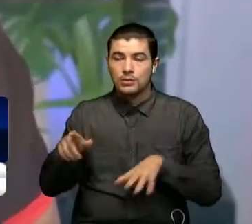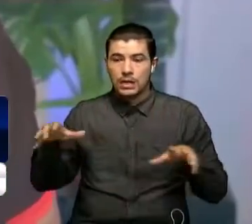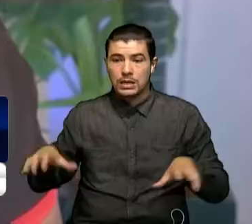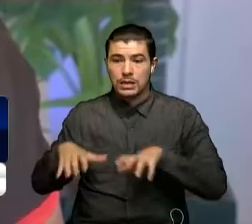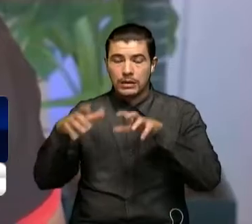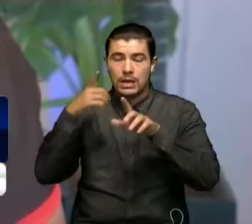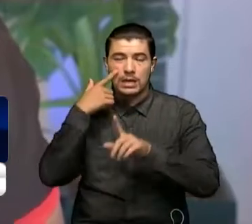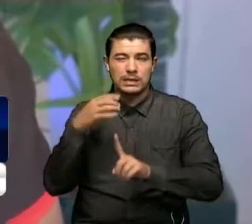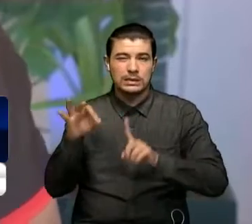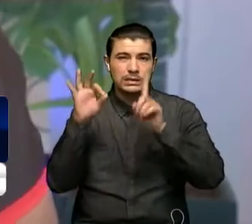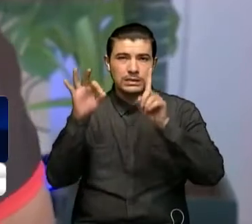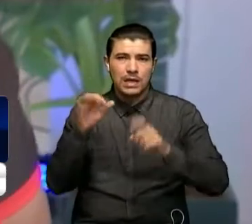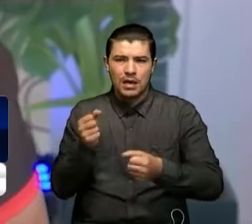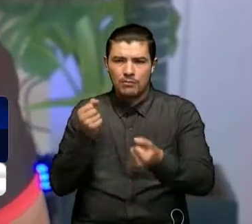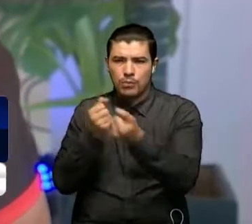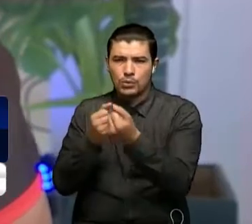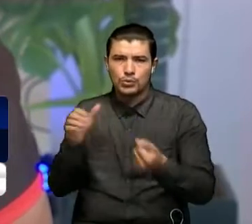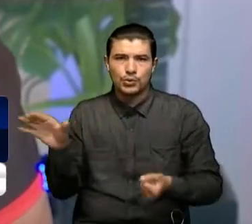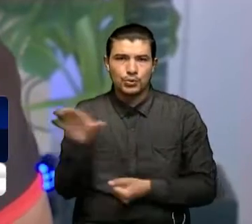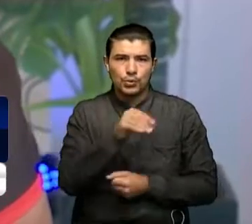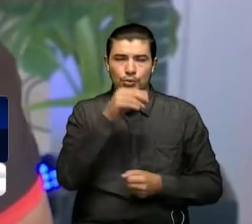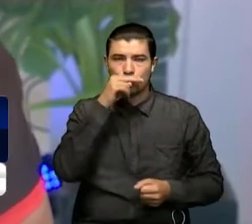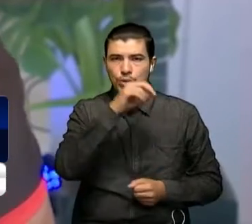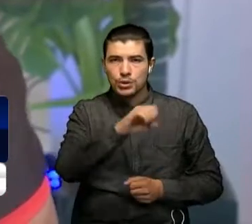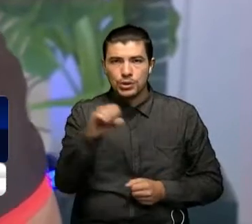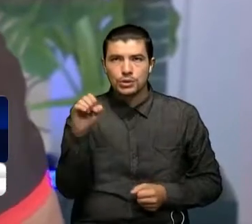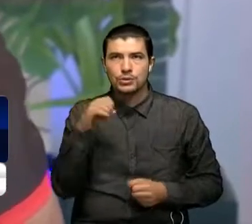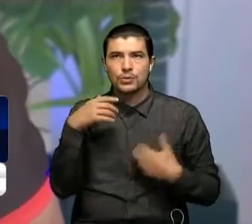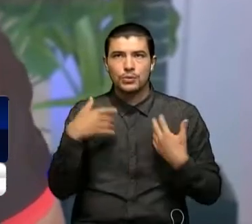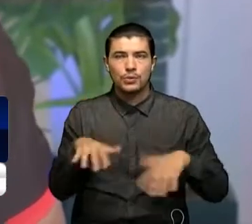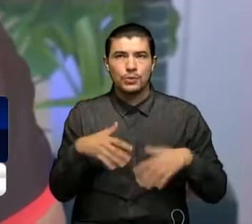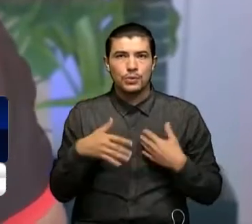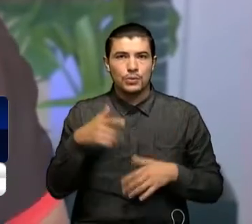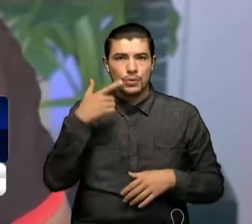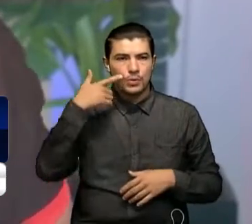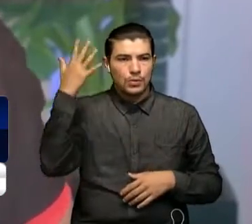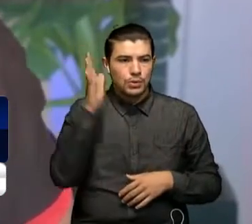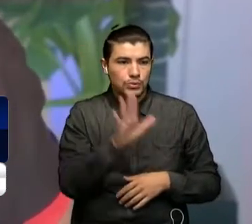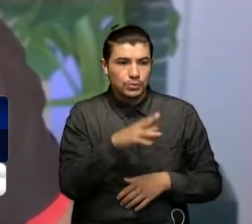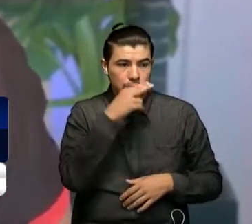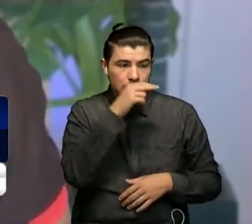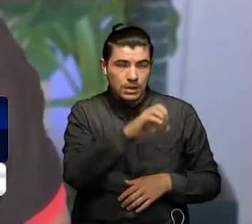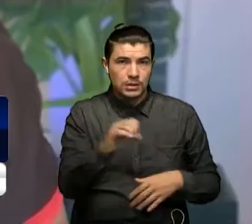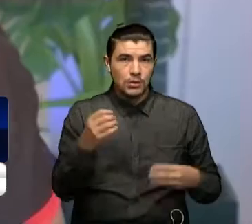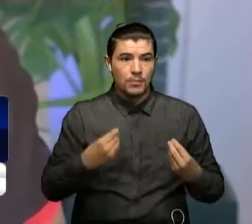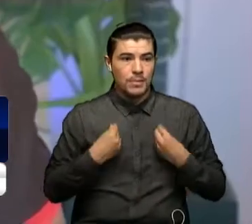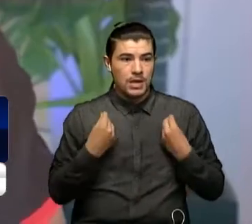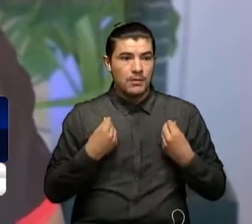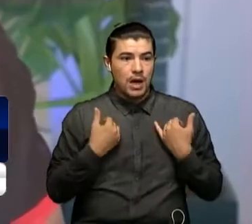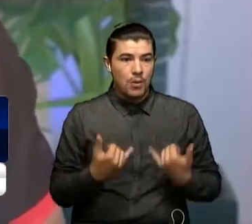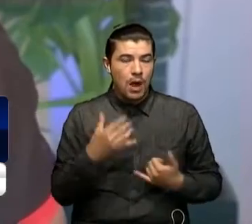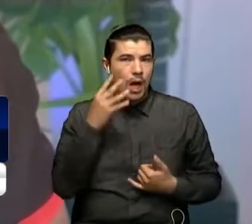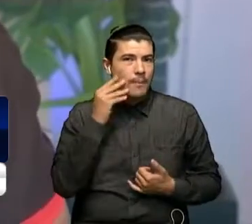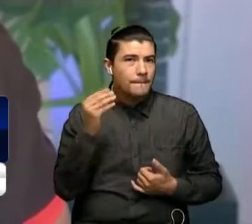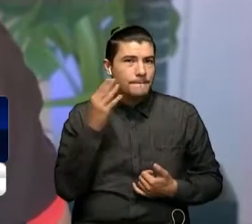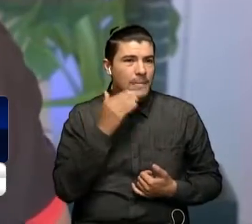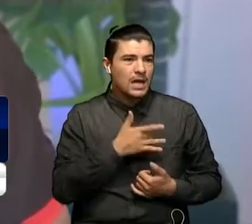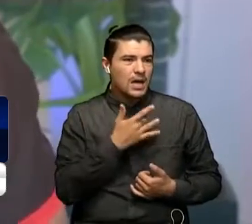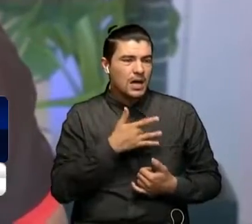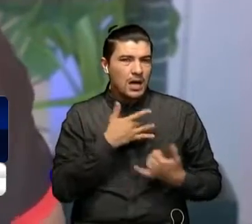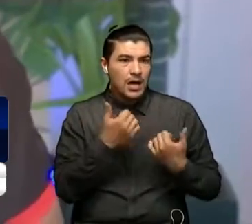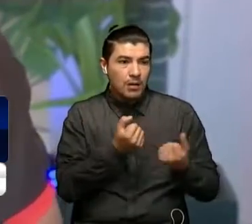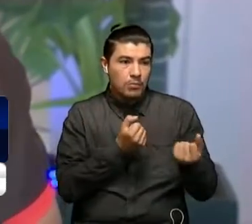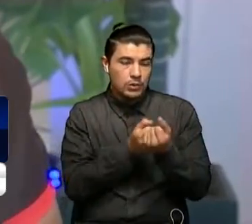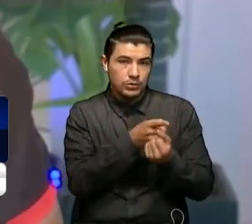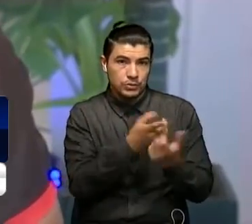el apoyo a los niños que vivan la experiencia de un torneo de este nivel y con el apoyo de una